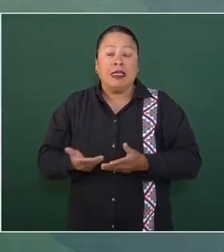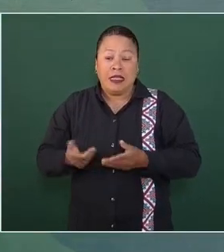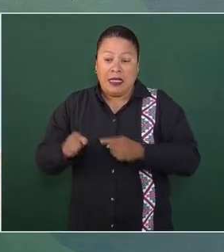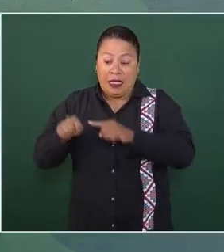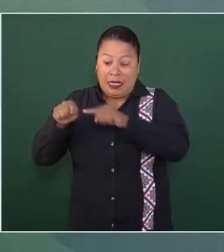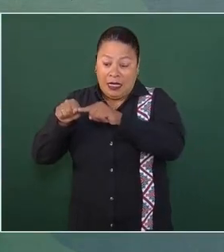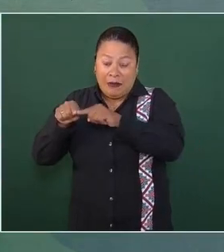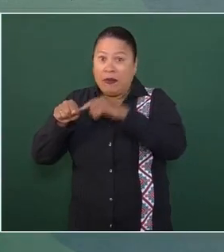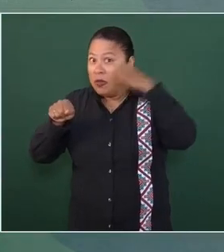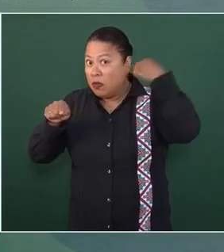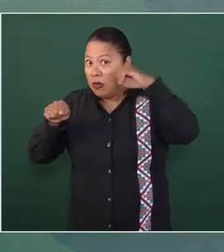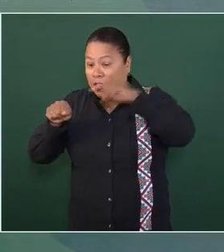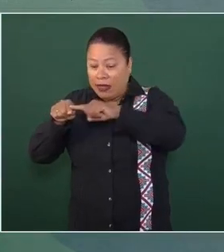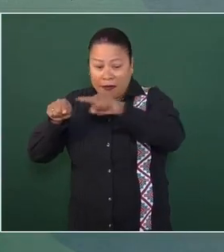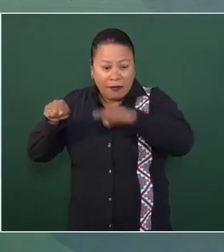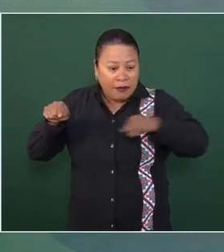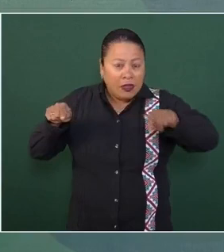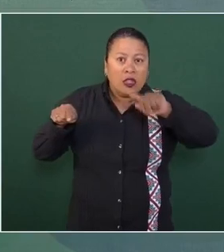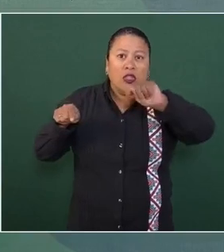Oaxaca a Tuxtepec